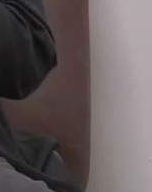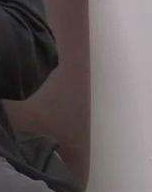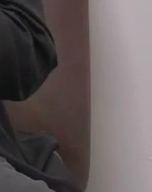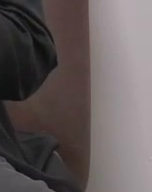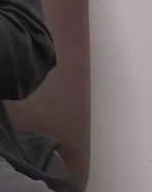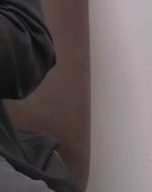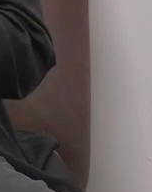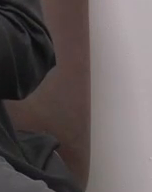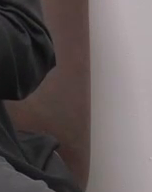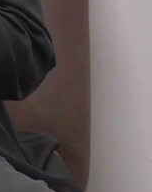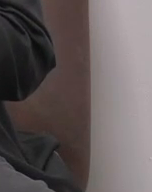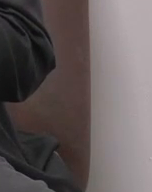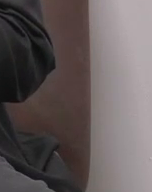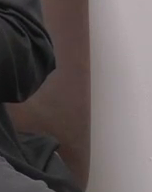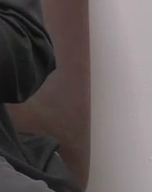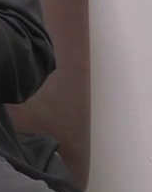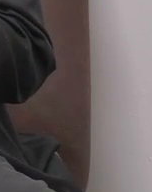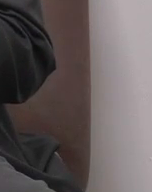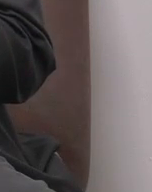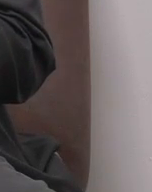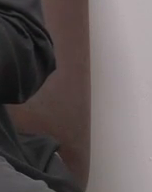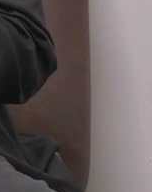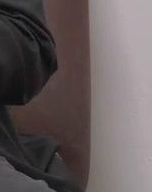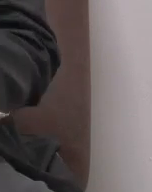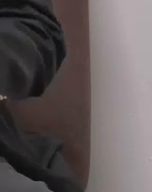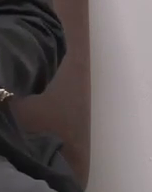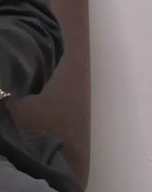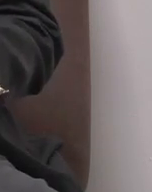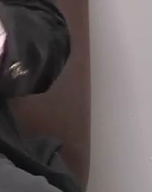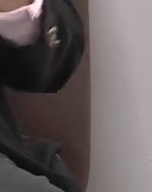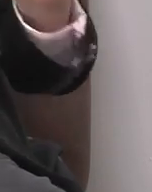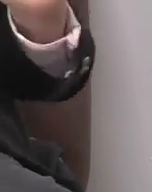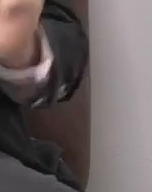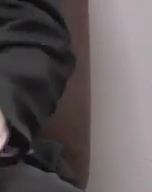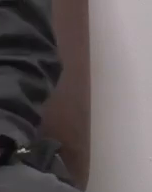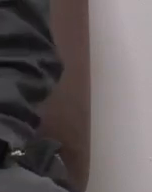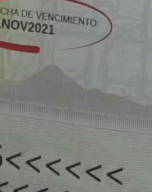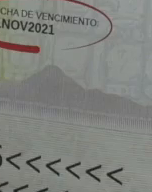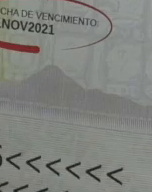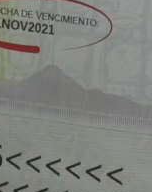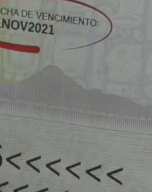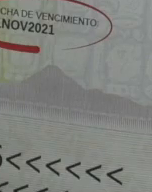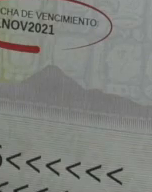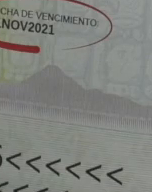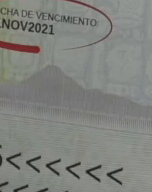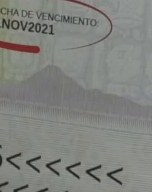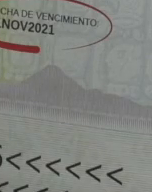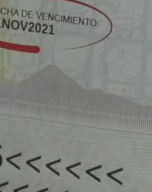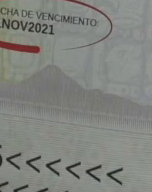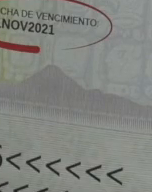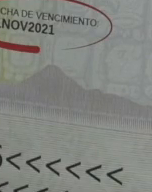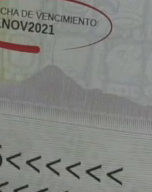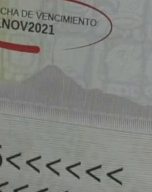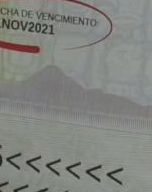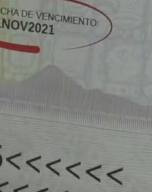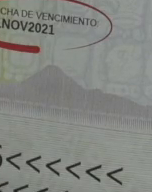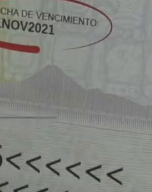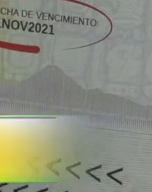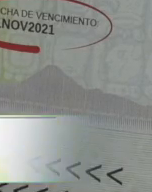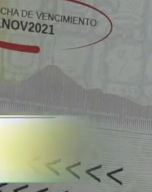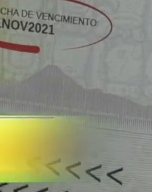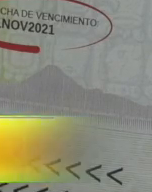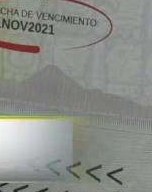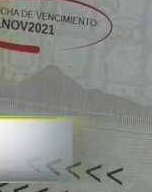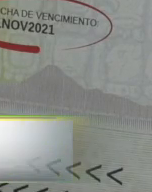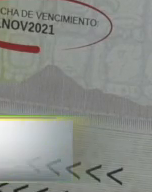¿Qué características hacen al DPI único e intransferible? Bueno, realmente este concepto de único